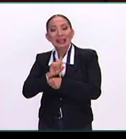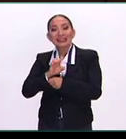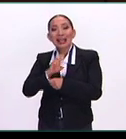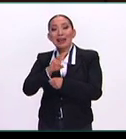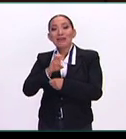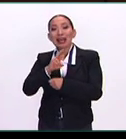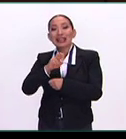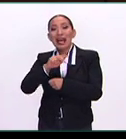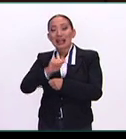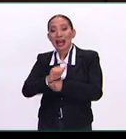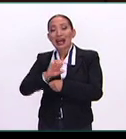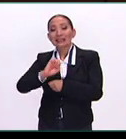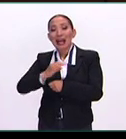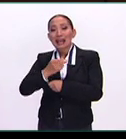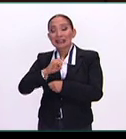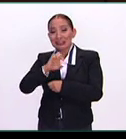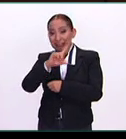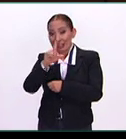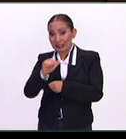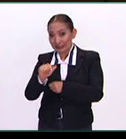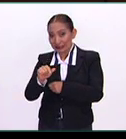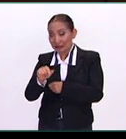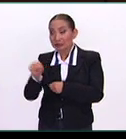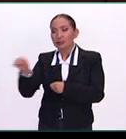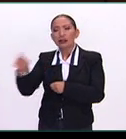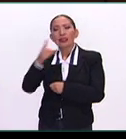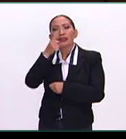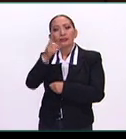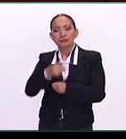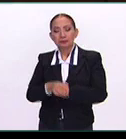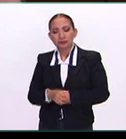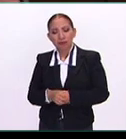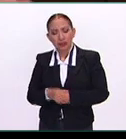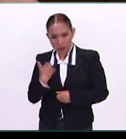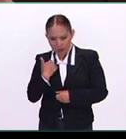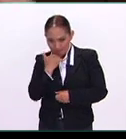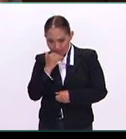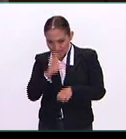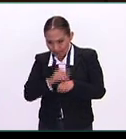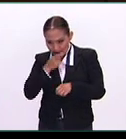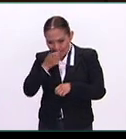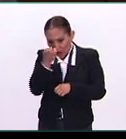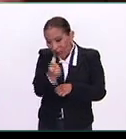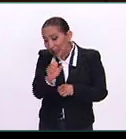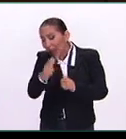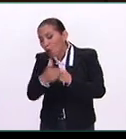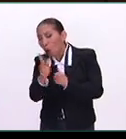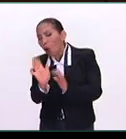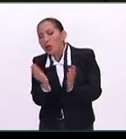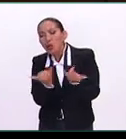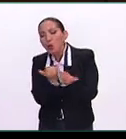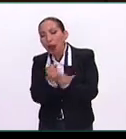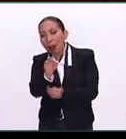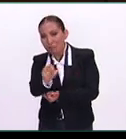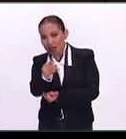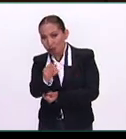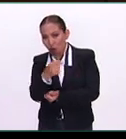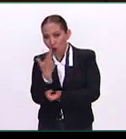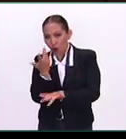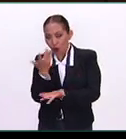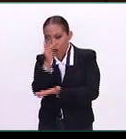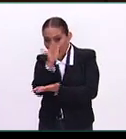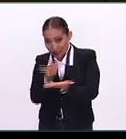Severiana Sánchez Guzmán, y dice, ¿me dejan que yo les diga algo parecido a lo que están